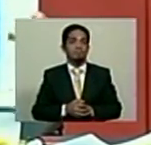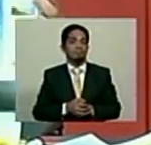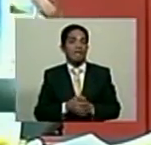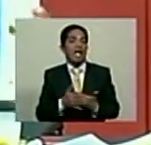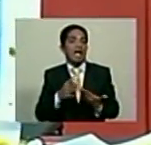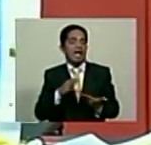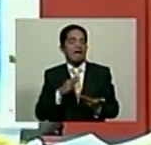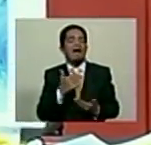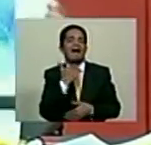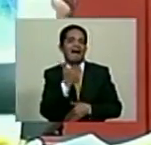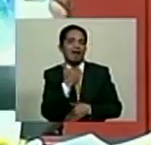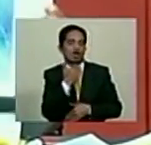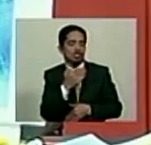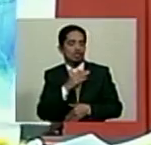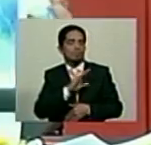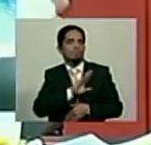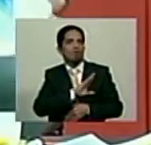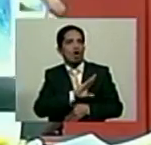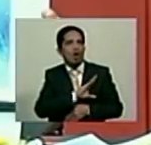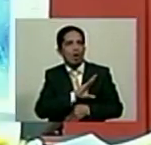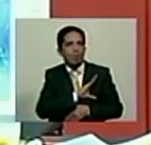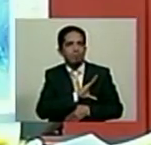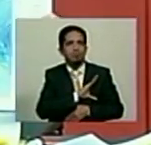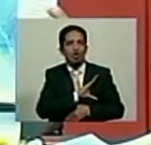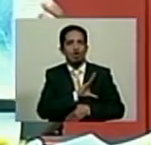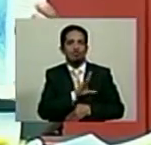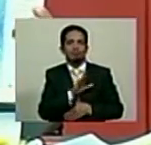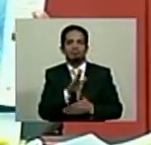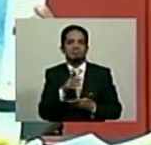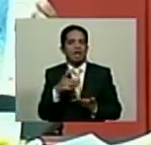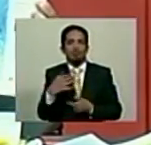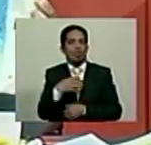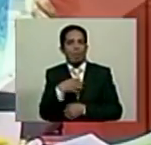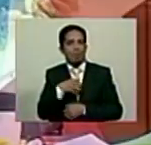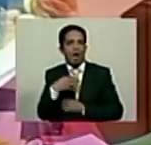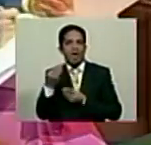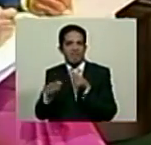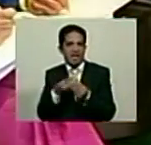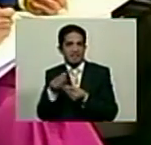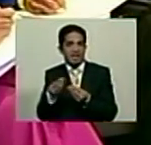jurisdicción absoluta, de ejercicio indubitable